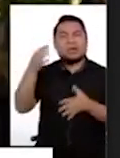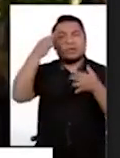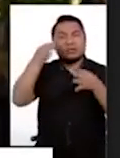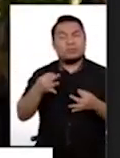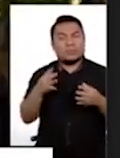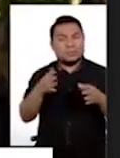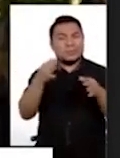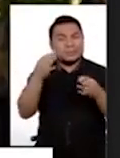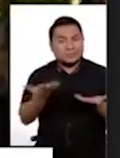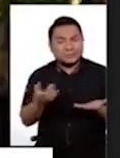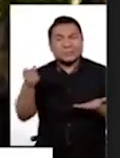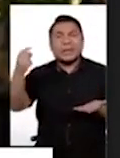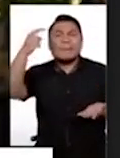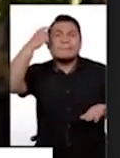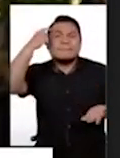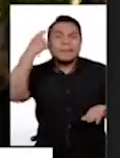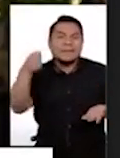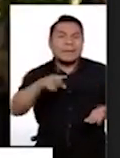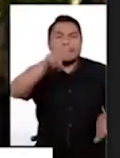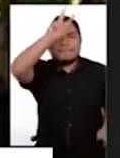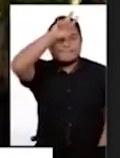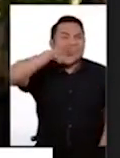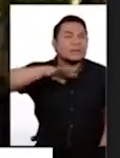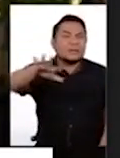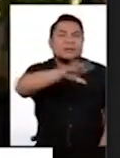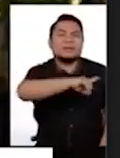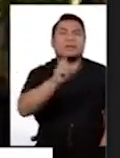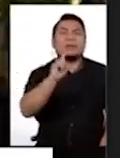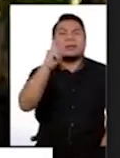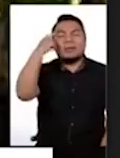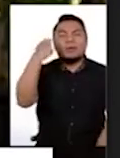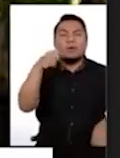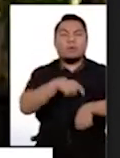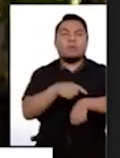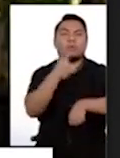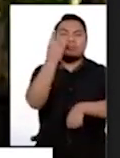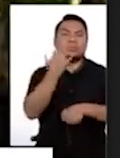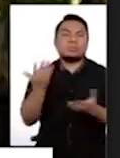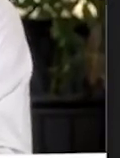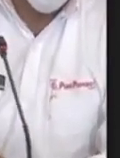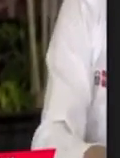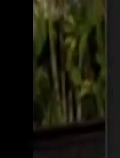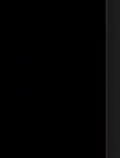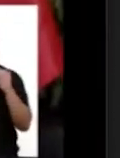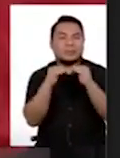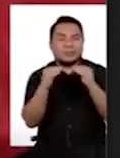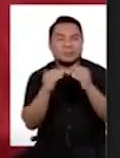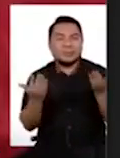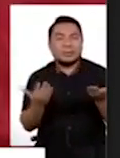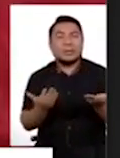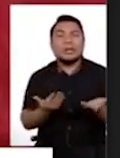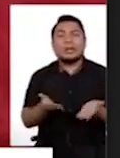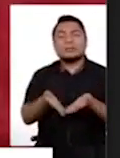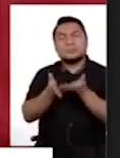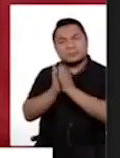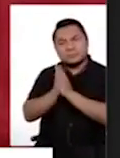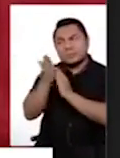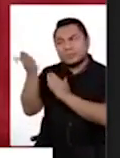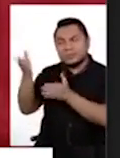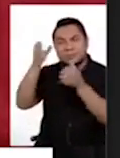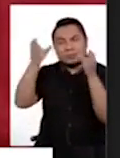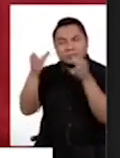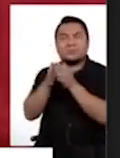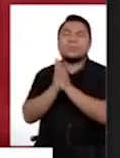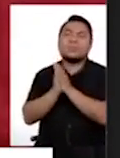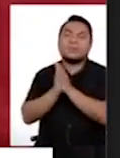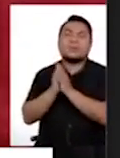decisiones lo haga pensando en el país y no en una circunstancia coyuntural. Le solicitamos al